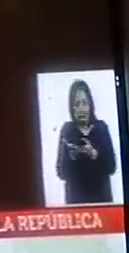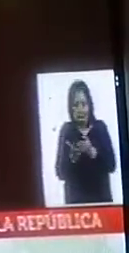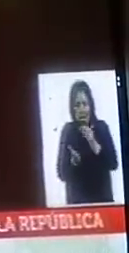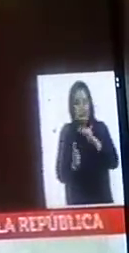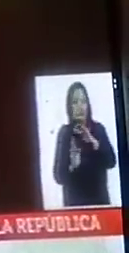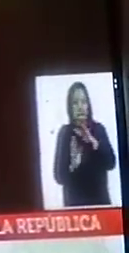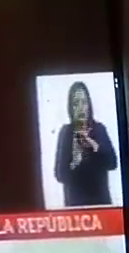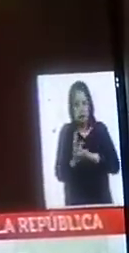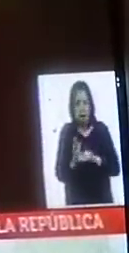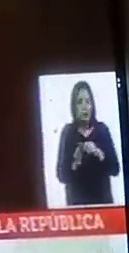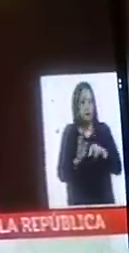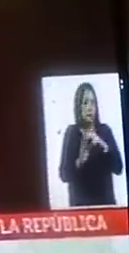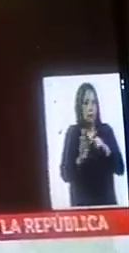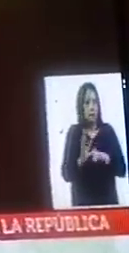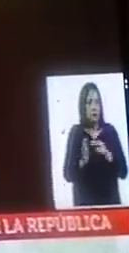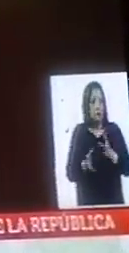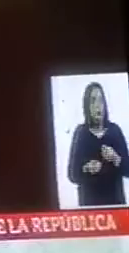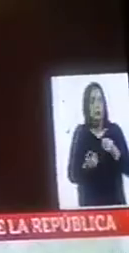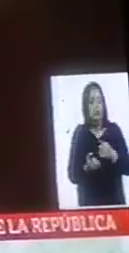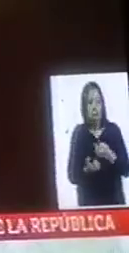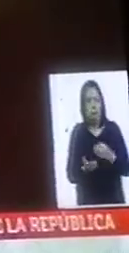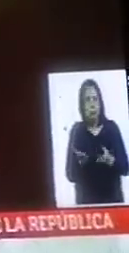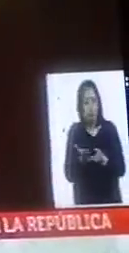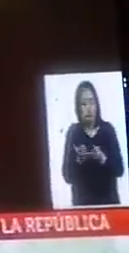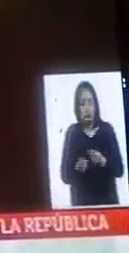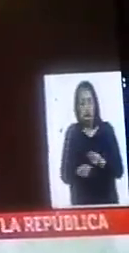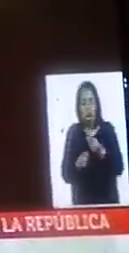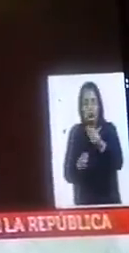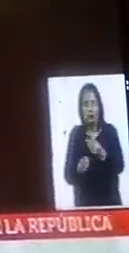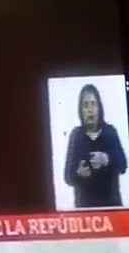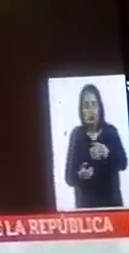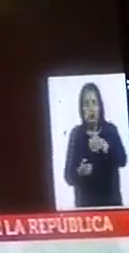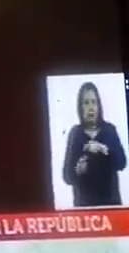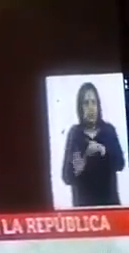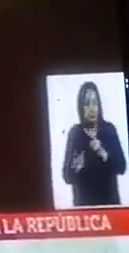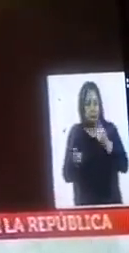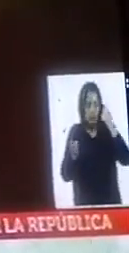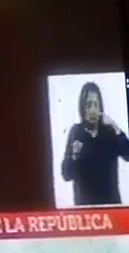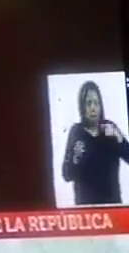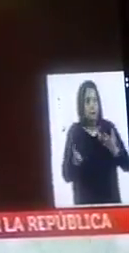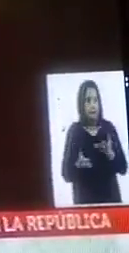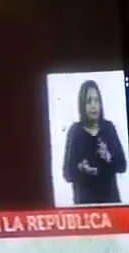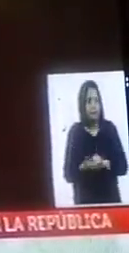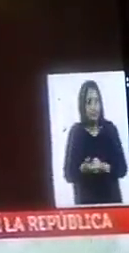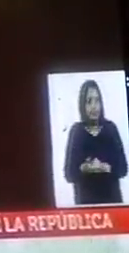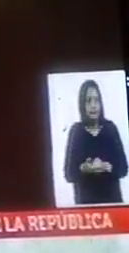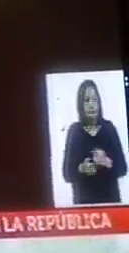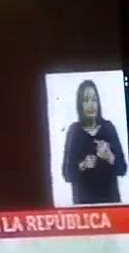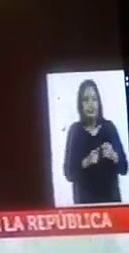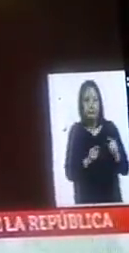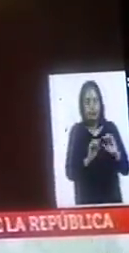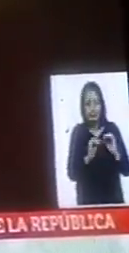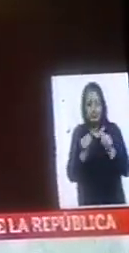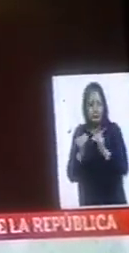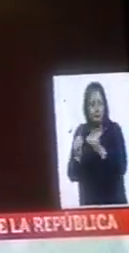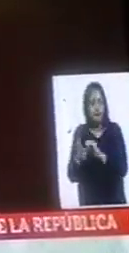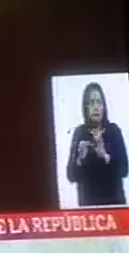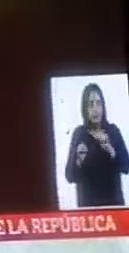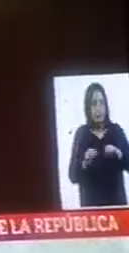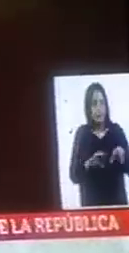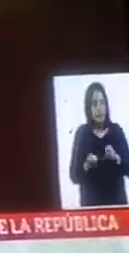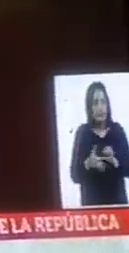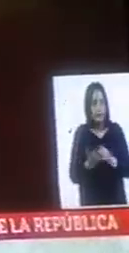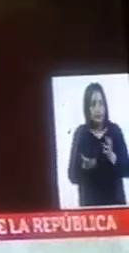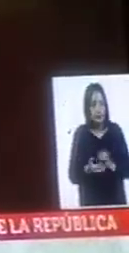normativa sobre titulación de predios y se firmará en convenios interinstitucionales para realizar